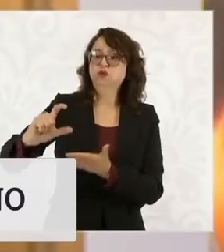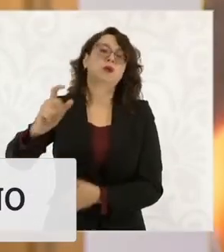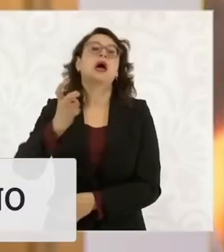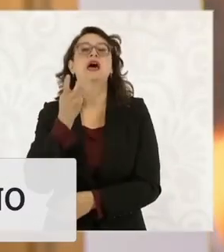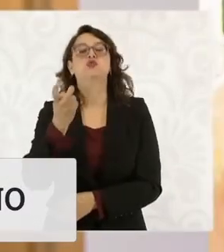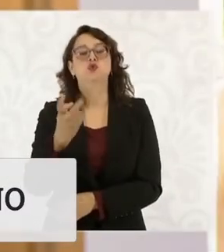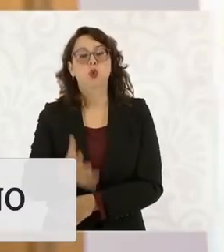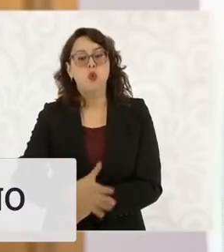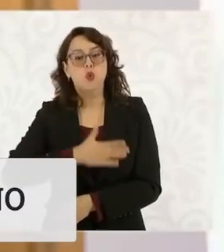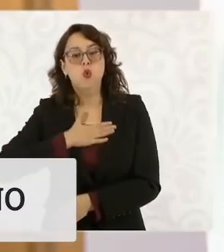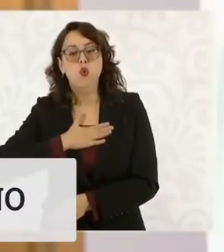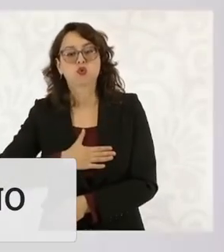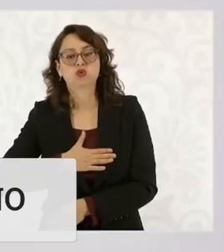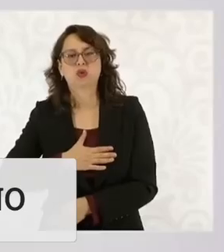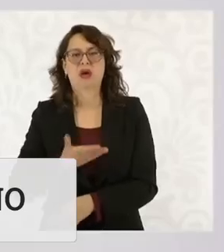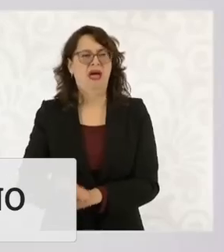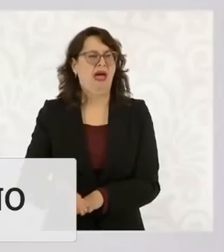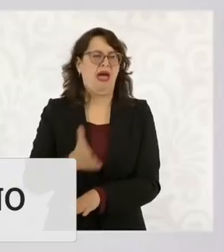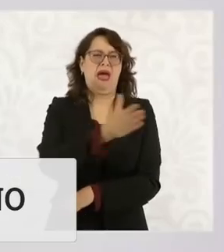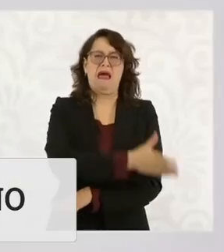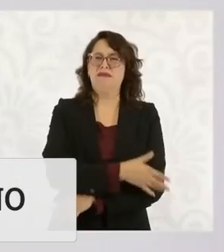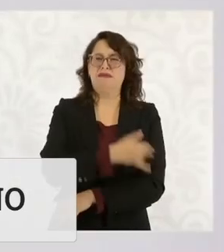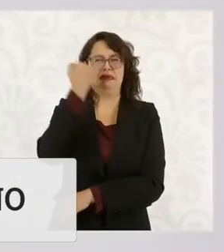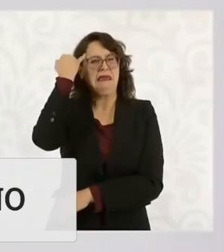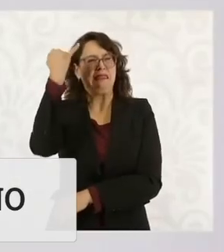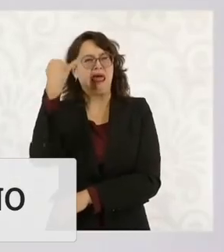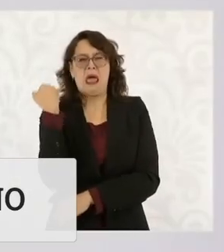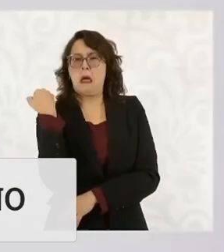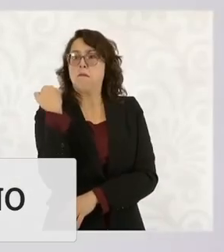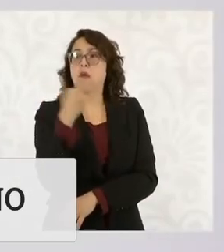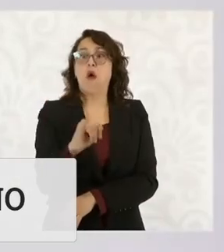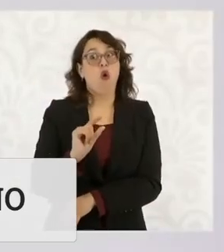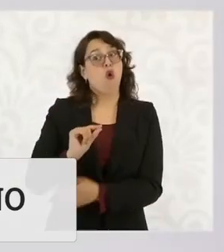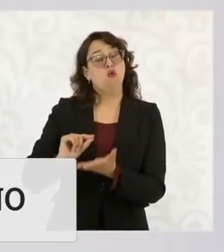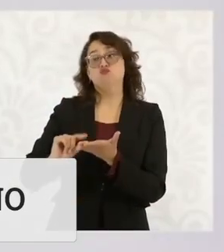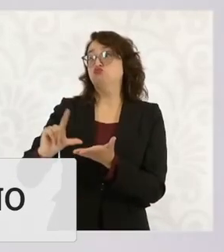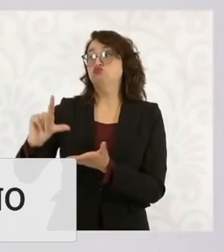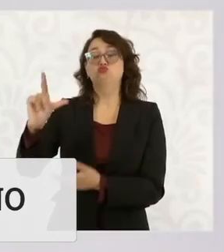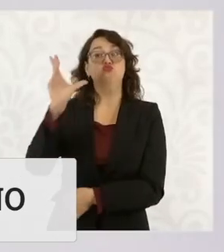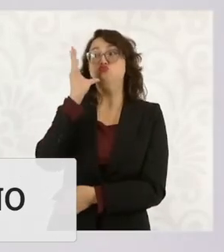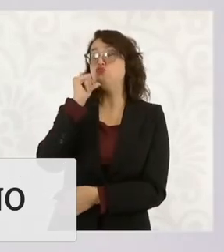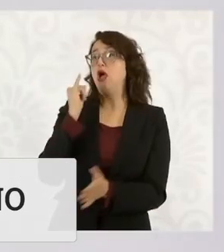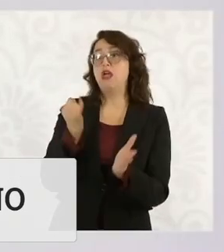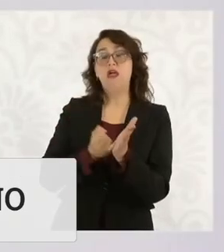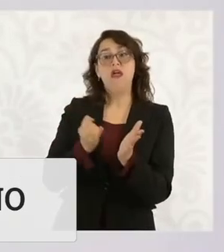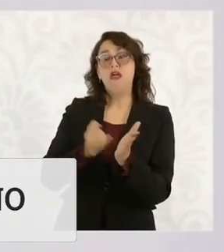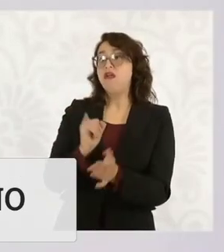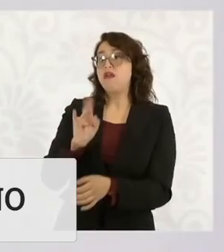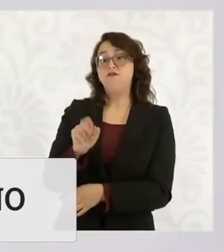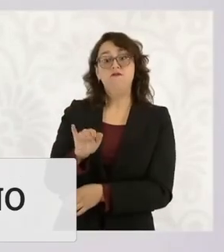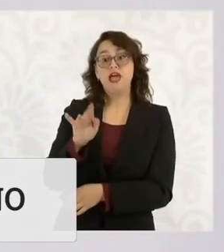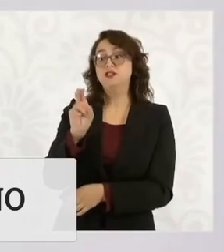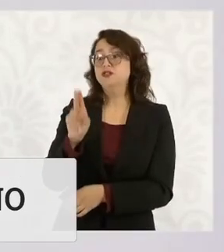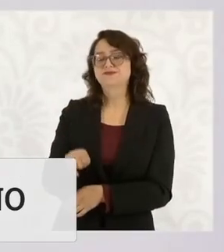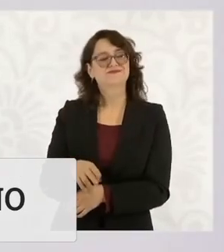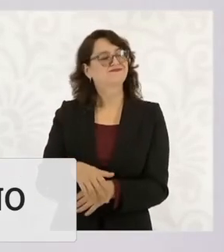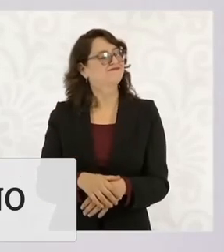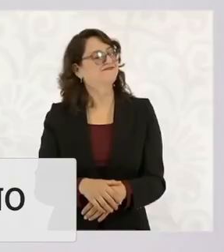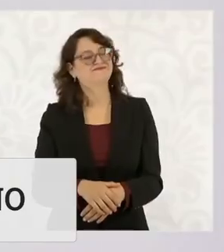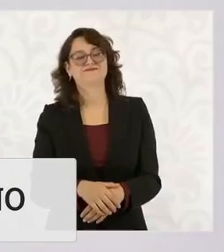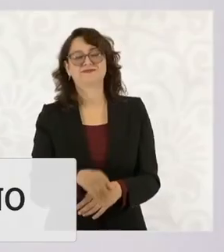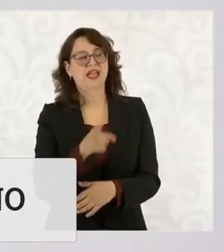justicia frente a la absurda creencia de que subirlo provocaría inflación, justificando en realidad